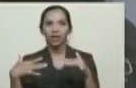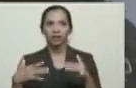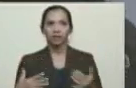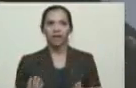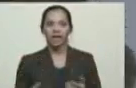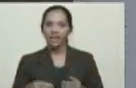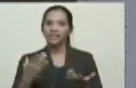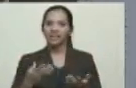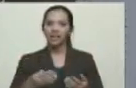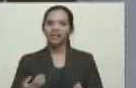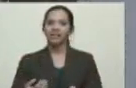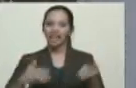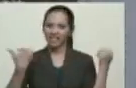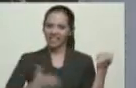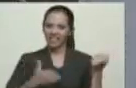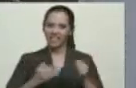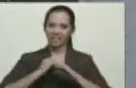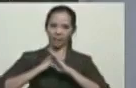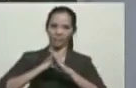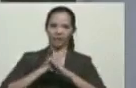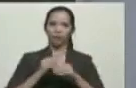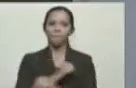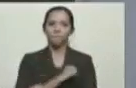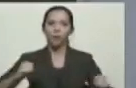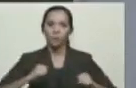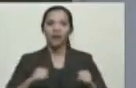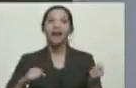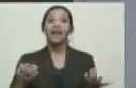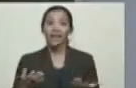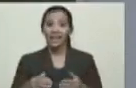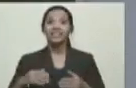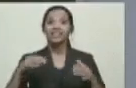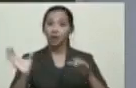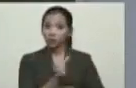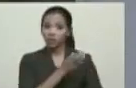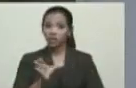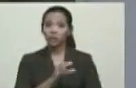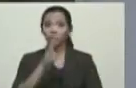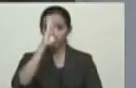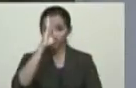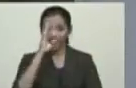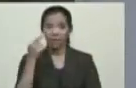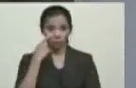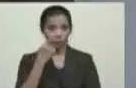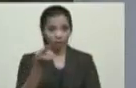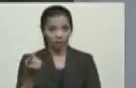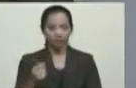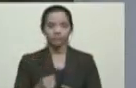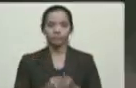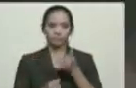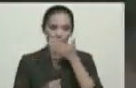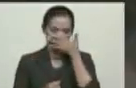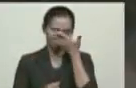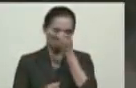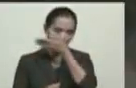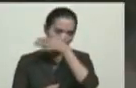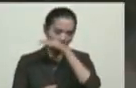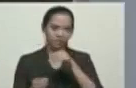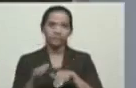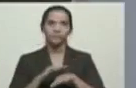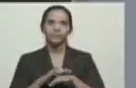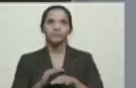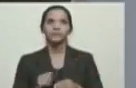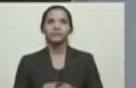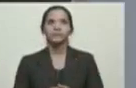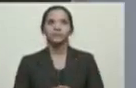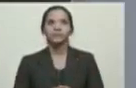tapando la bomba, ¿no? Esto fue en Barinas, este concierto fue en Barinas, para que ustedes vean. Entonces, yo le conté que eso se hizo en la Plaza Prego de